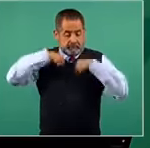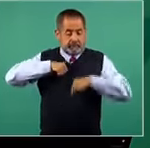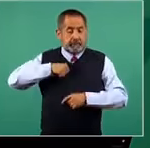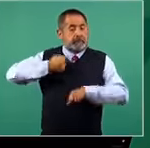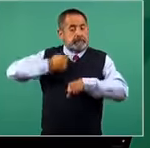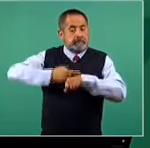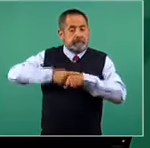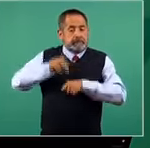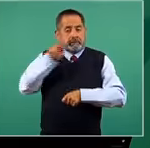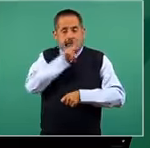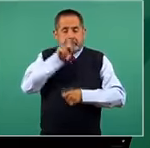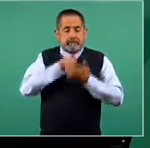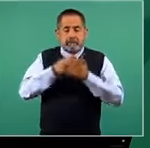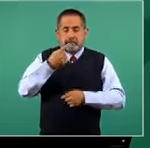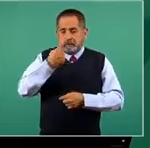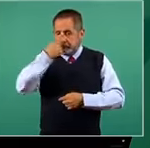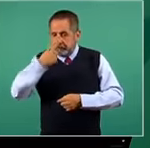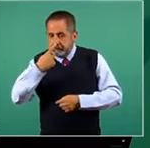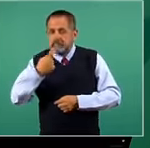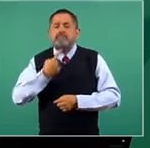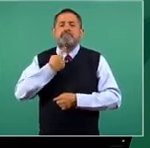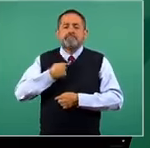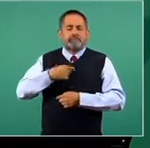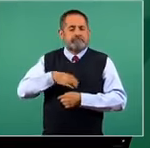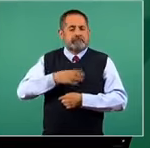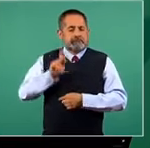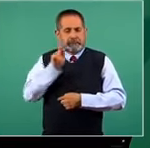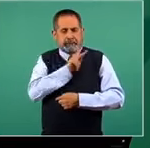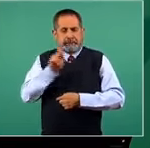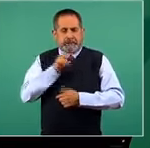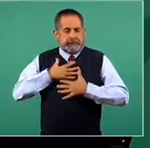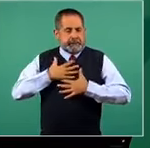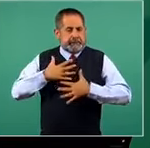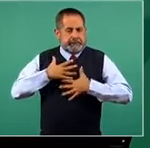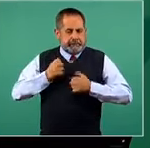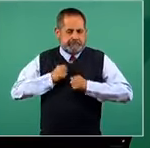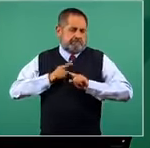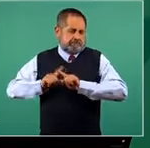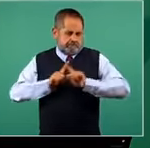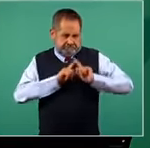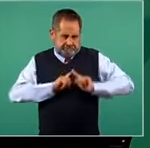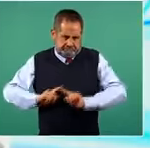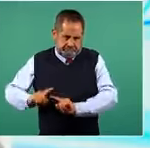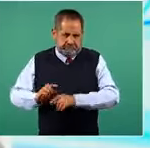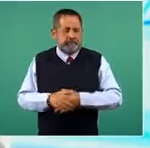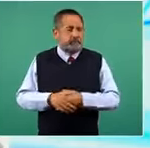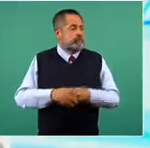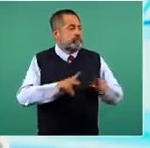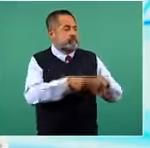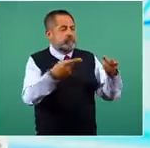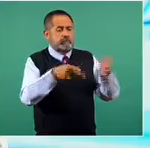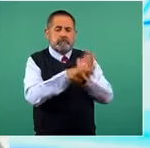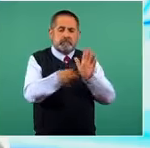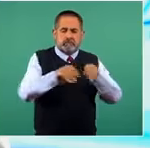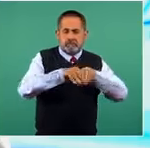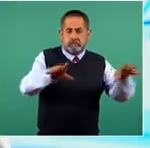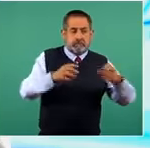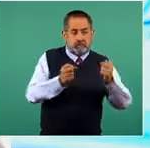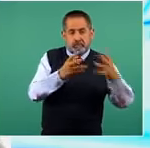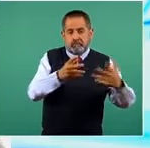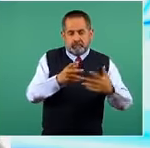y otros tejidos del cuerpo. La narrativa que han promovido algunos diarios, estoy seguro que sin ninguna mala intención, pero sí